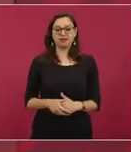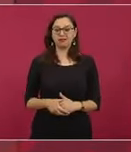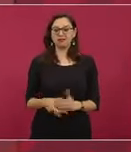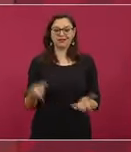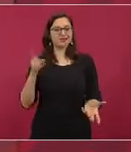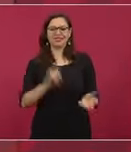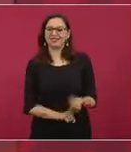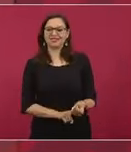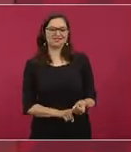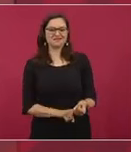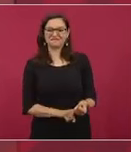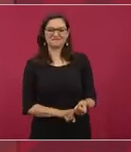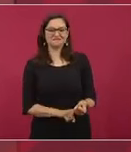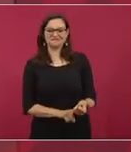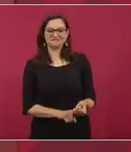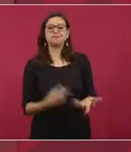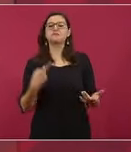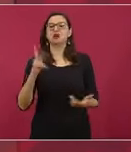¿eh? Hay